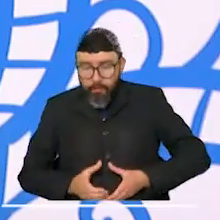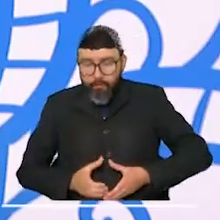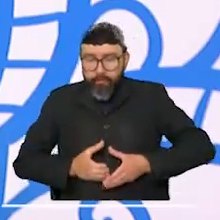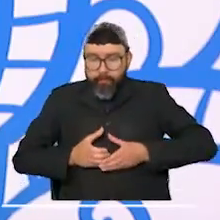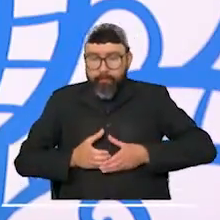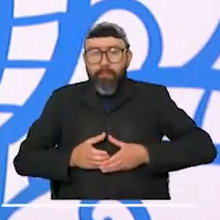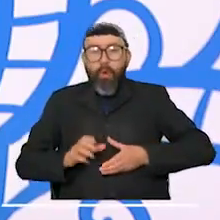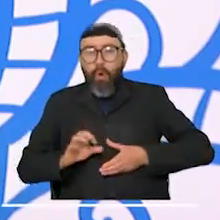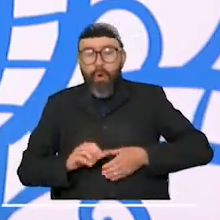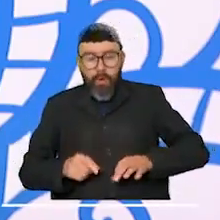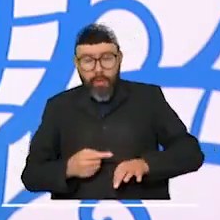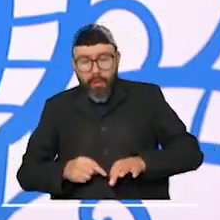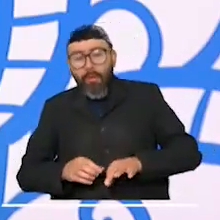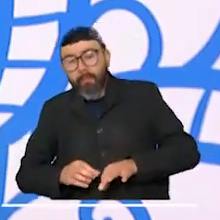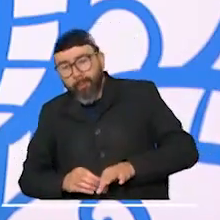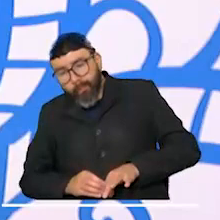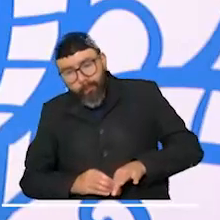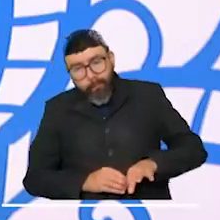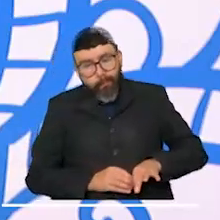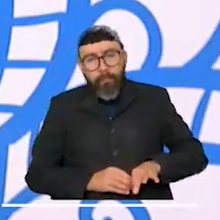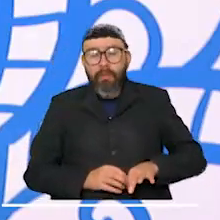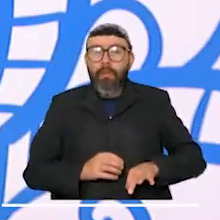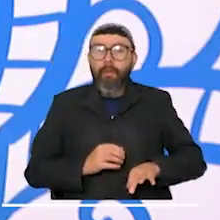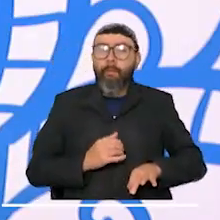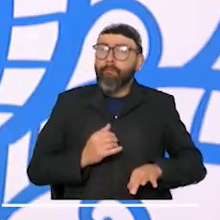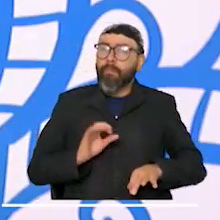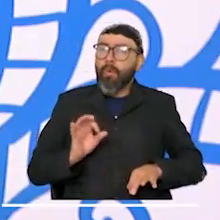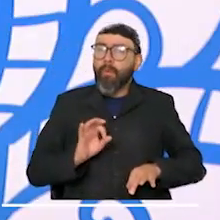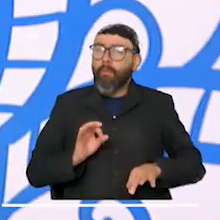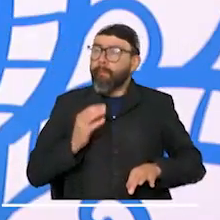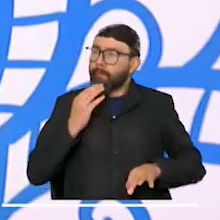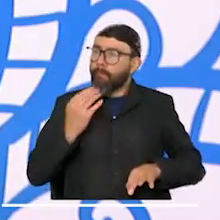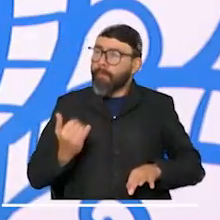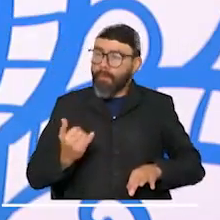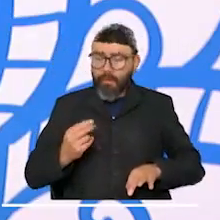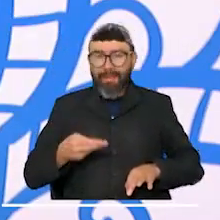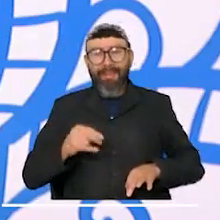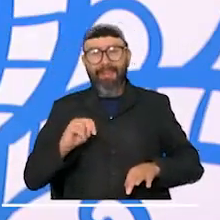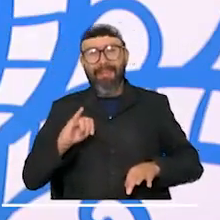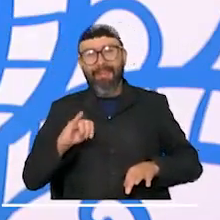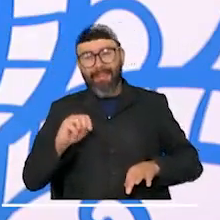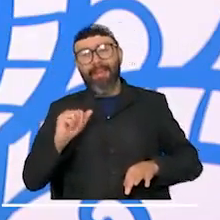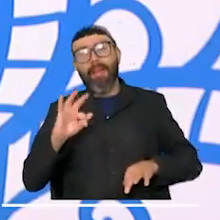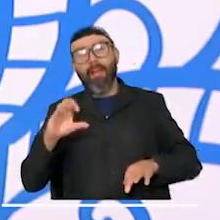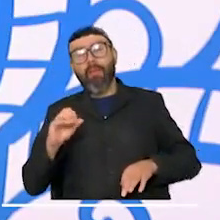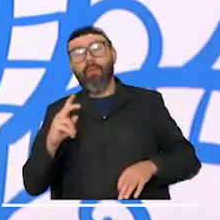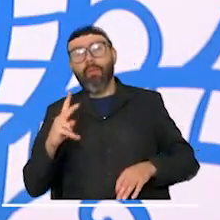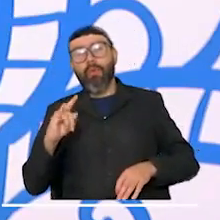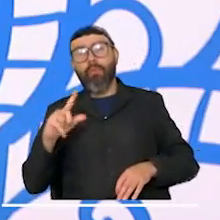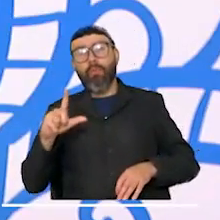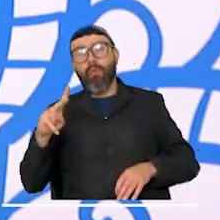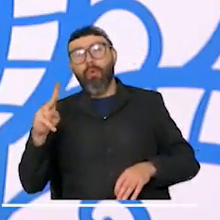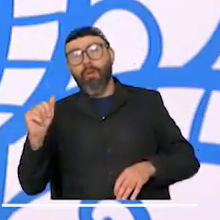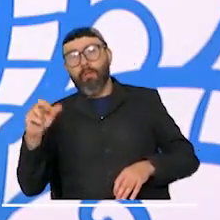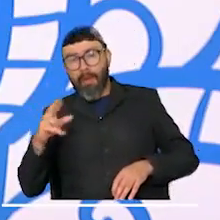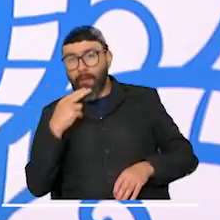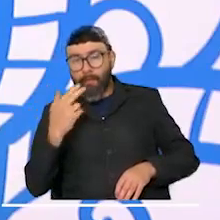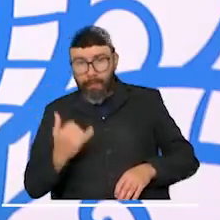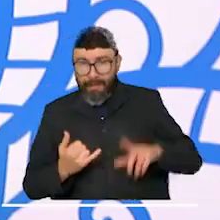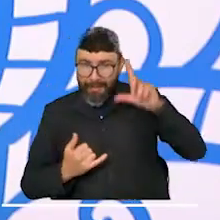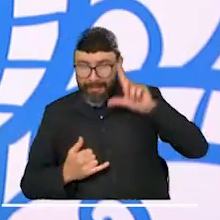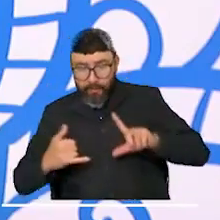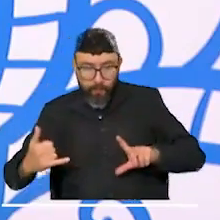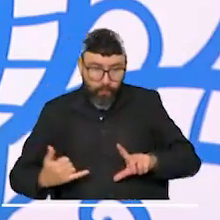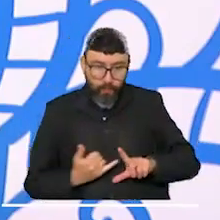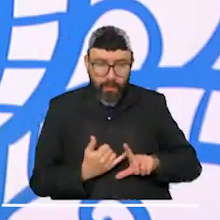o cuando está muy amplia la zona de la eso se llama el hiato vulvar donde por donde está la penetración si es muy amplio